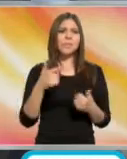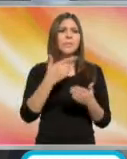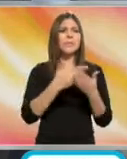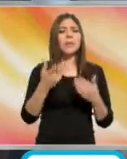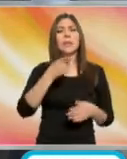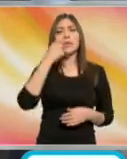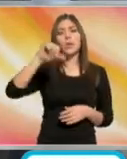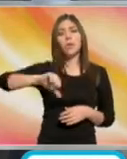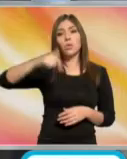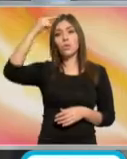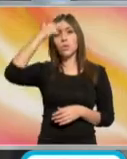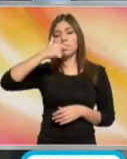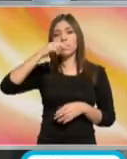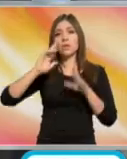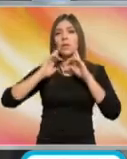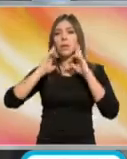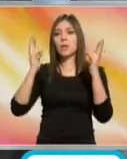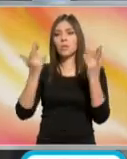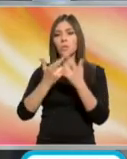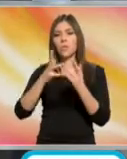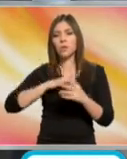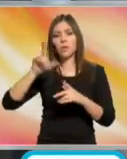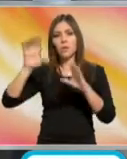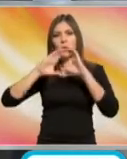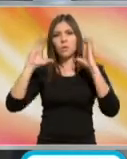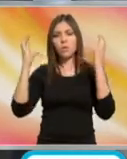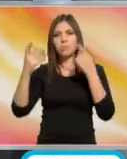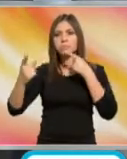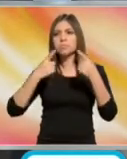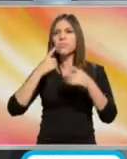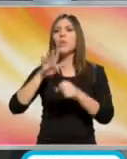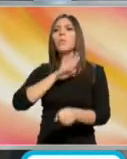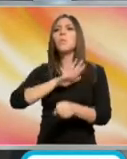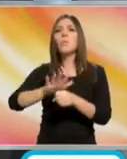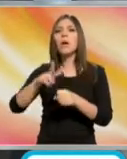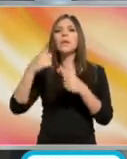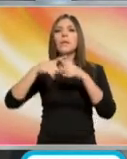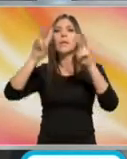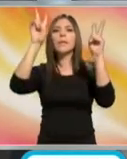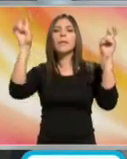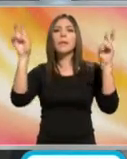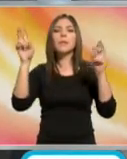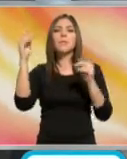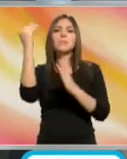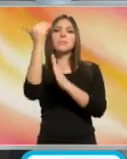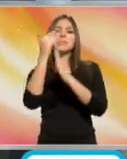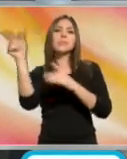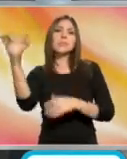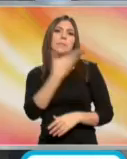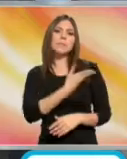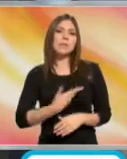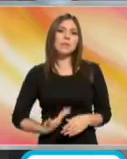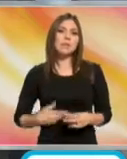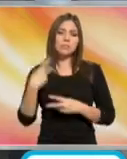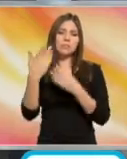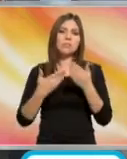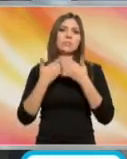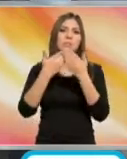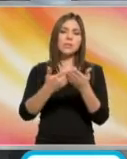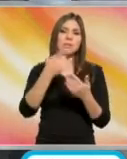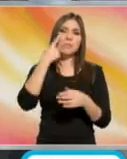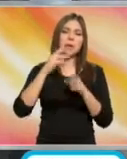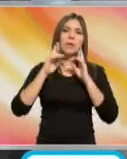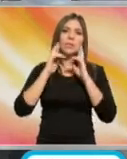que hoy en la noche hay una reunión con el Congreso también. ¿Cuáles son los temas entonces que Donald Trump va a presentar? ¿Qué se espera de esta reunión también? Pues